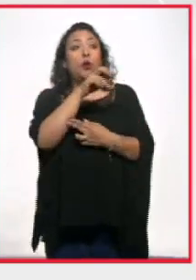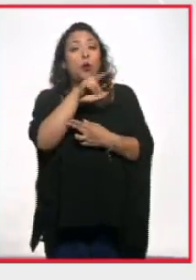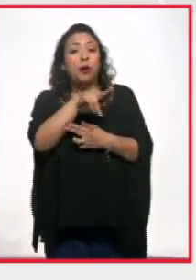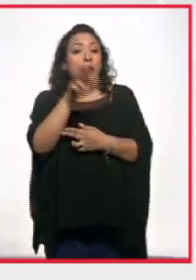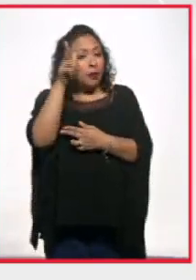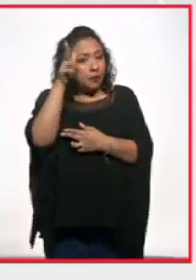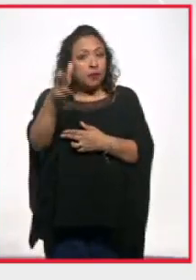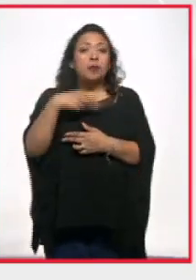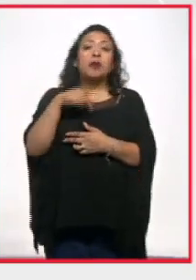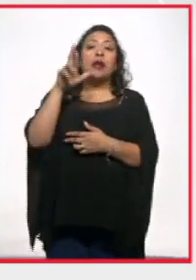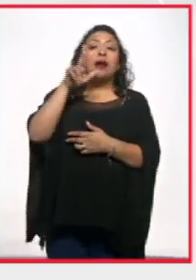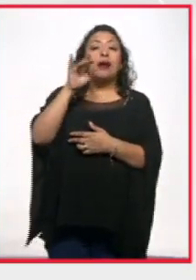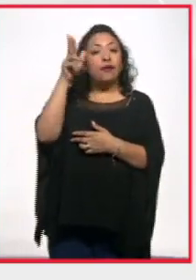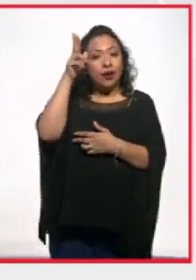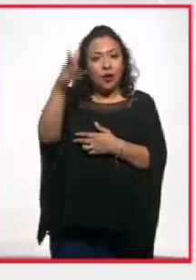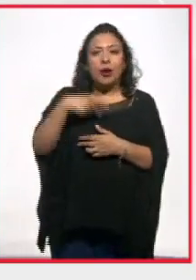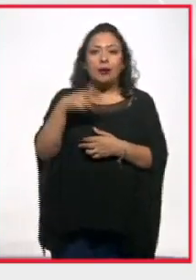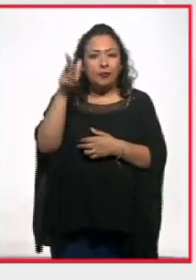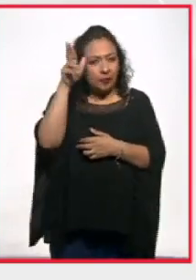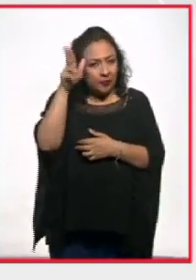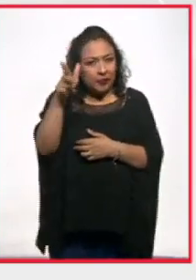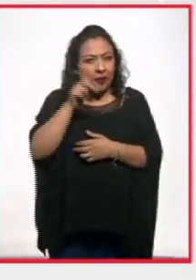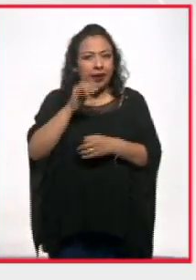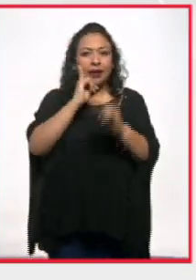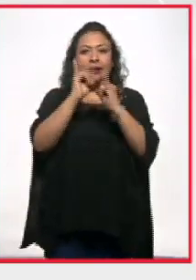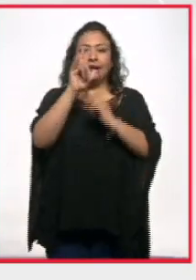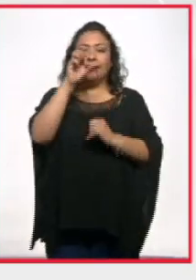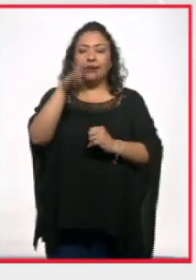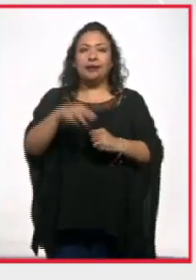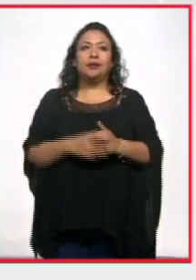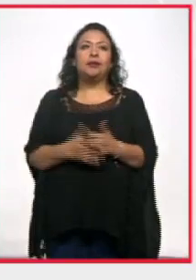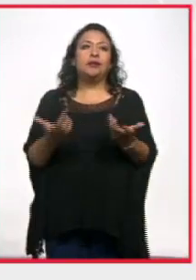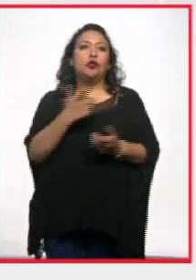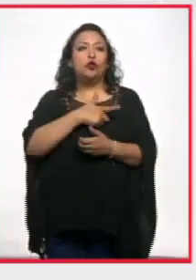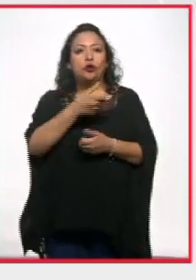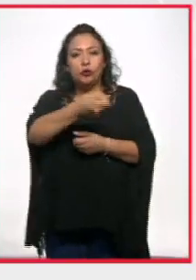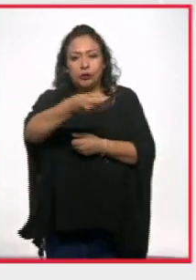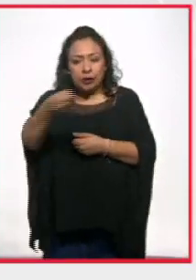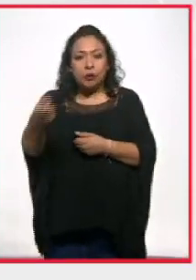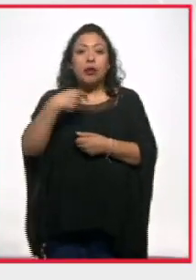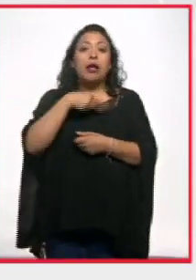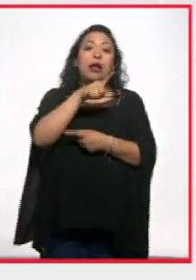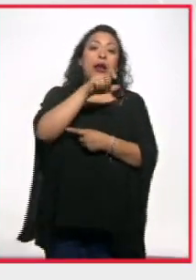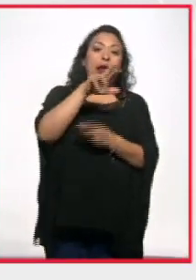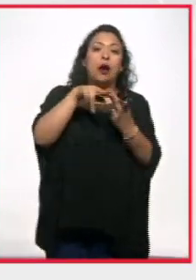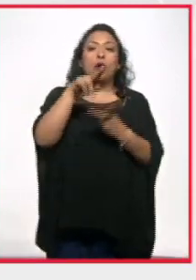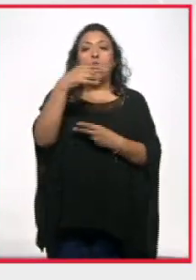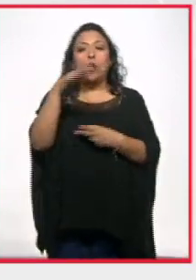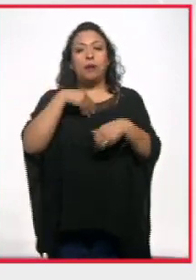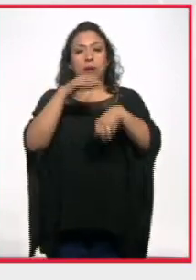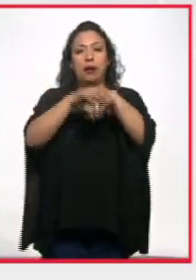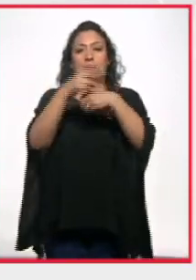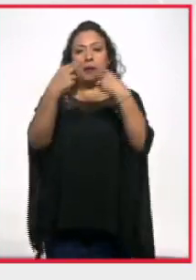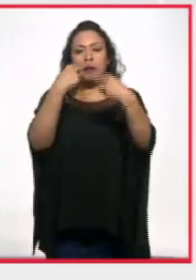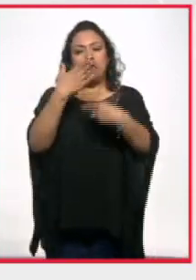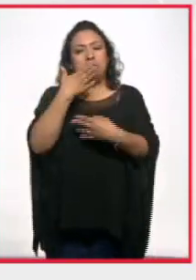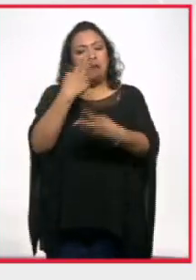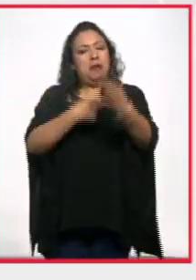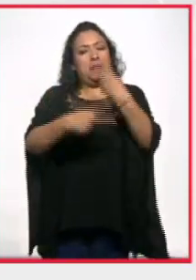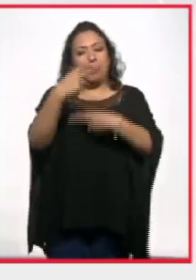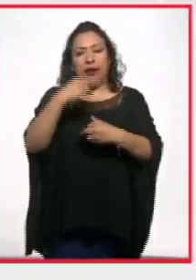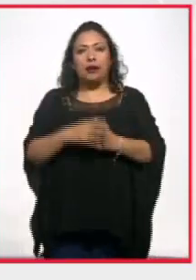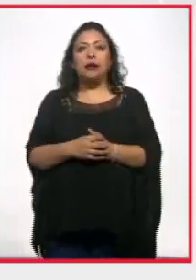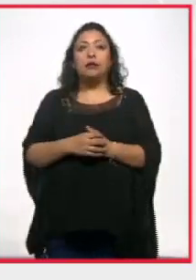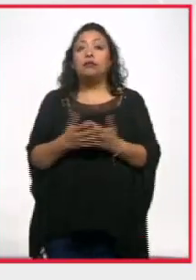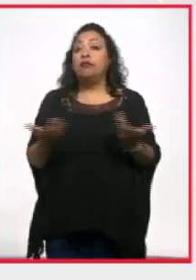tal? Rafa, ¿qué tal? Hola, Laura Regis en la Interpretación de Lengua de Señas Mexicana. Un placer saludarlos, mi querida Laura, mi querido Weman, amigos del auditorio. Les damos la más cordial